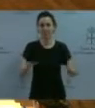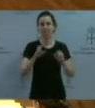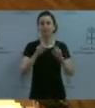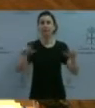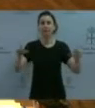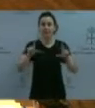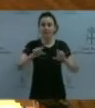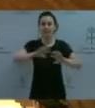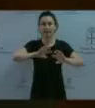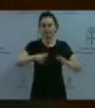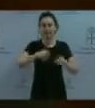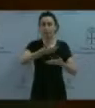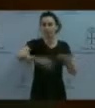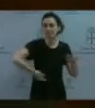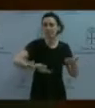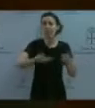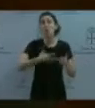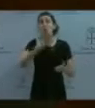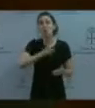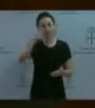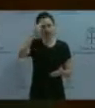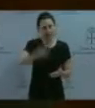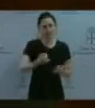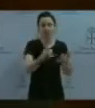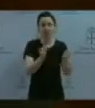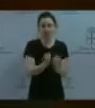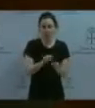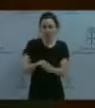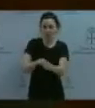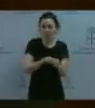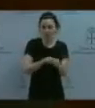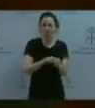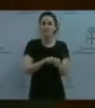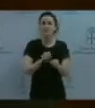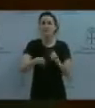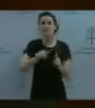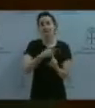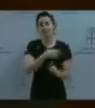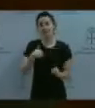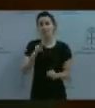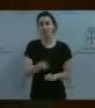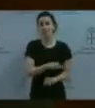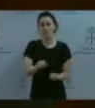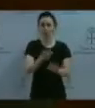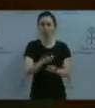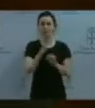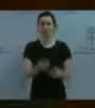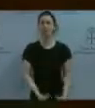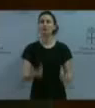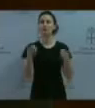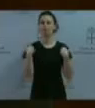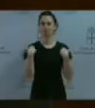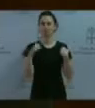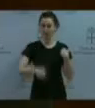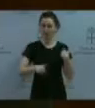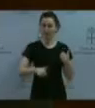locales y la voluntariedad en su aprendizaje. Además, también nos dice que es competencia exclusiva del Principado de Asturias el fomento y protección del bable en